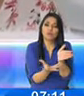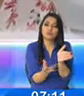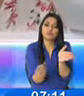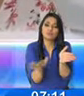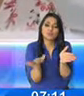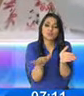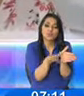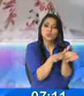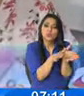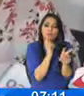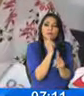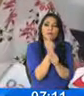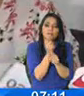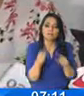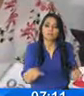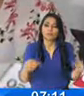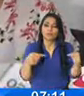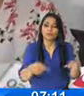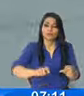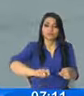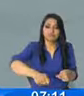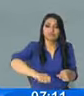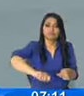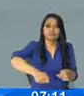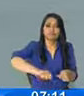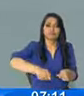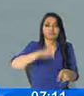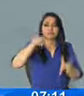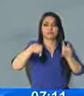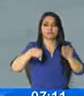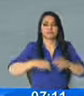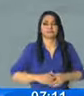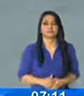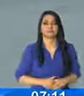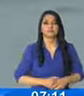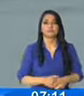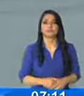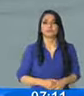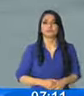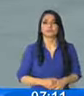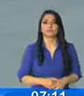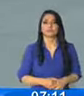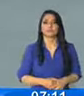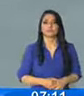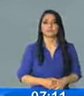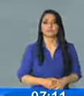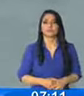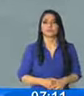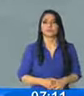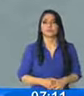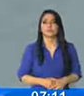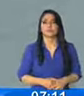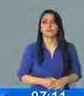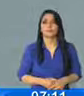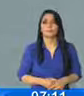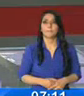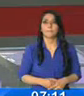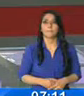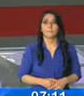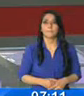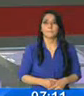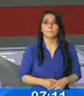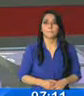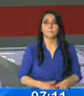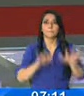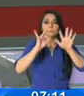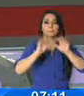en el sentido de si es que los motores encienden no encienden con cámar Eduardo García des provincia de manaví informó Delgado